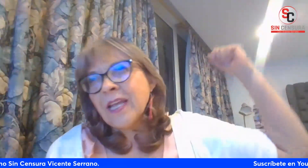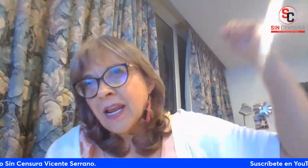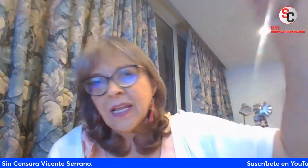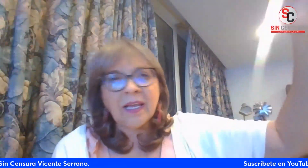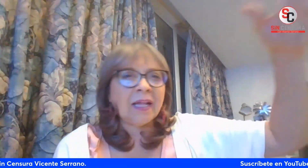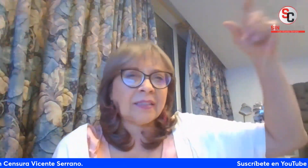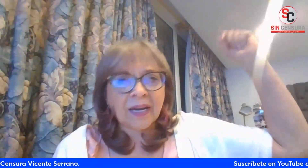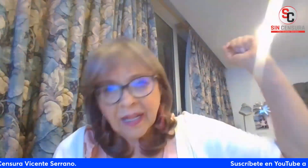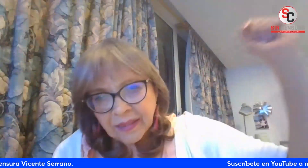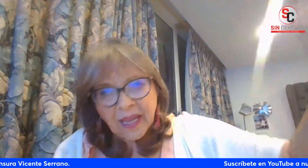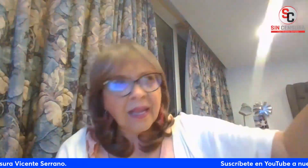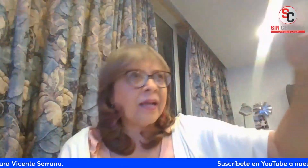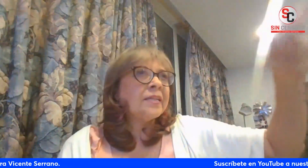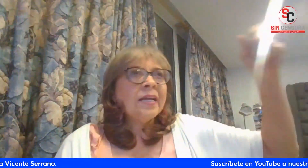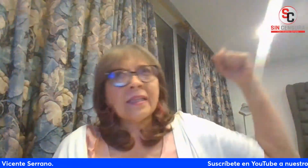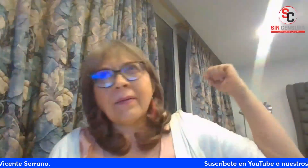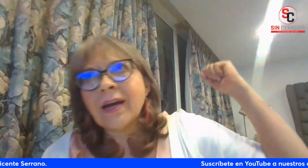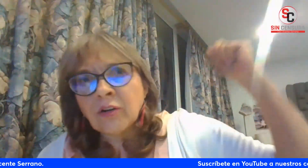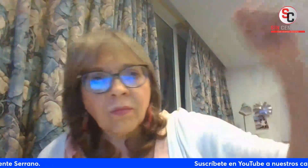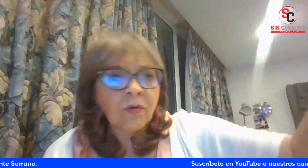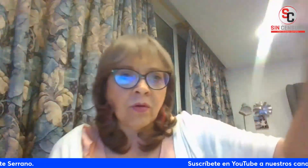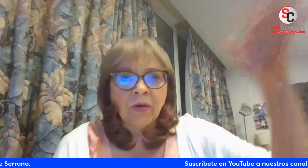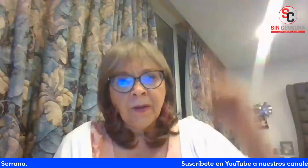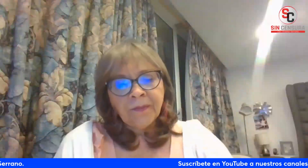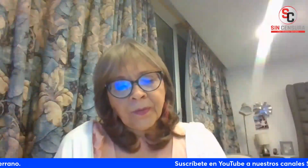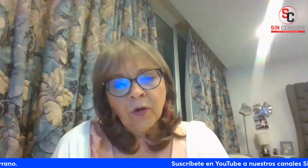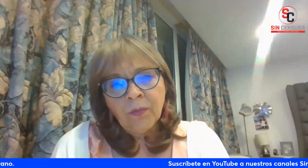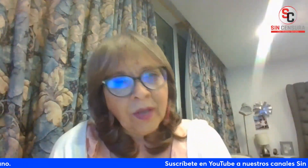Bocas, refinerías, carreteras, trabajar